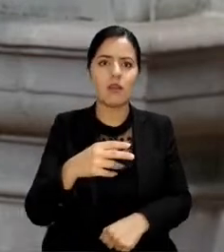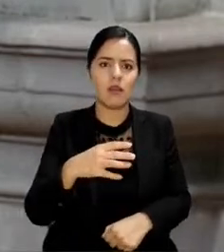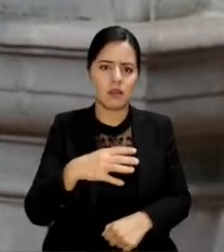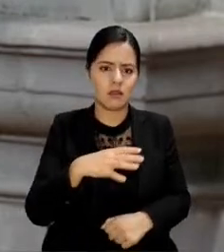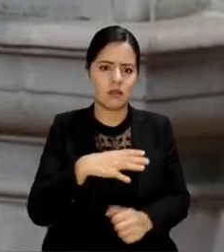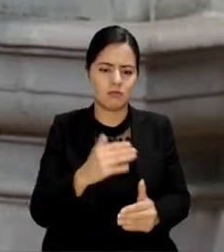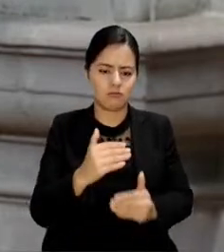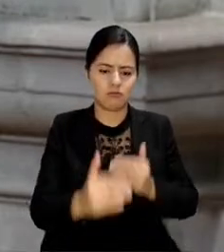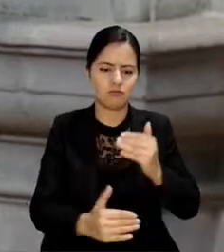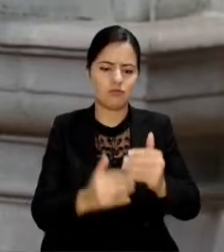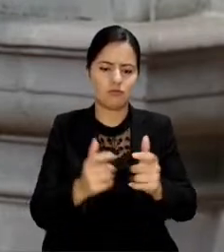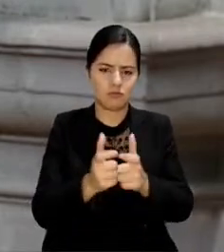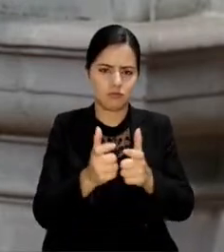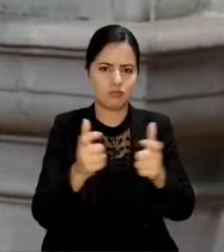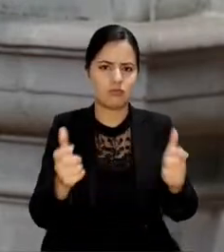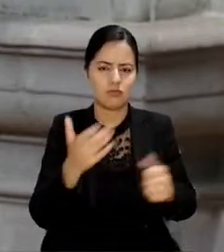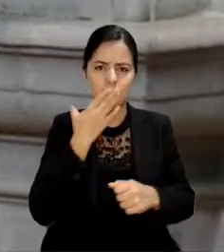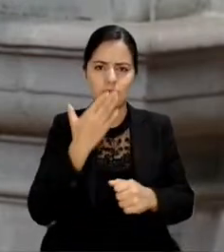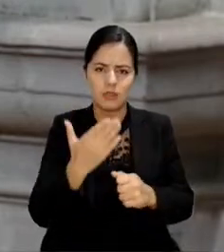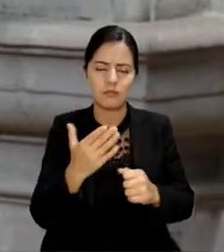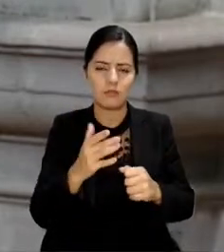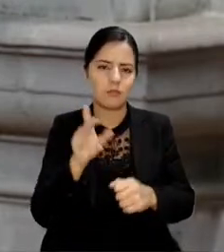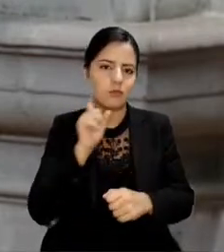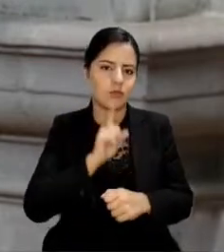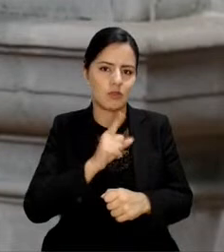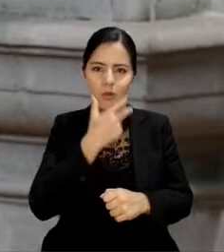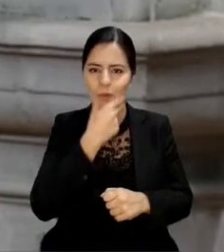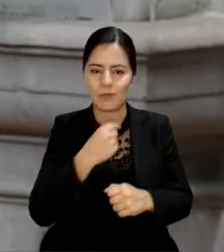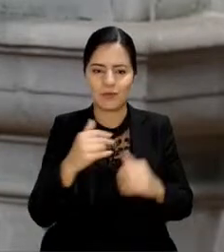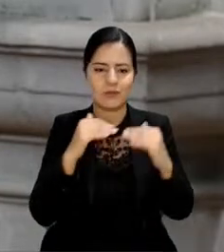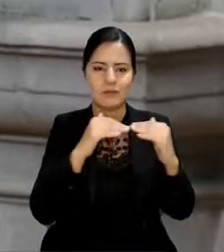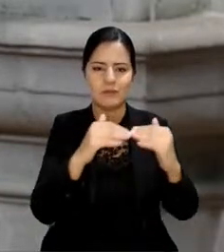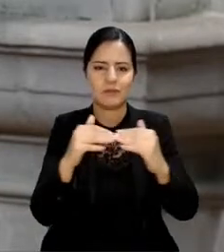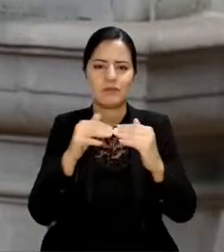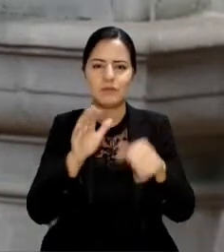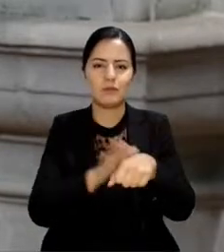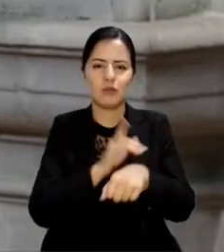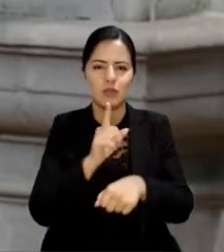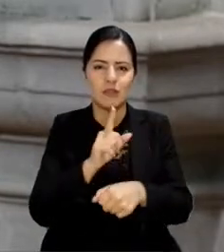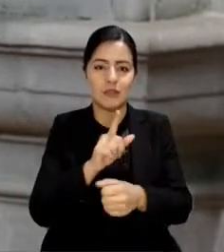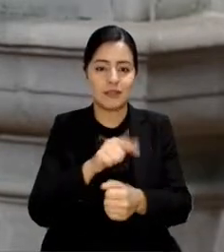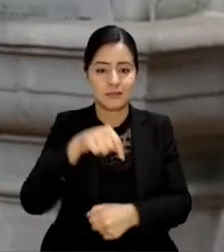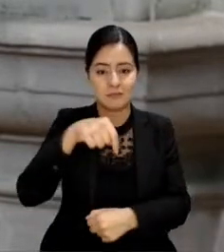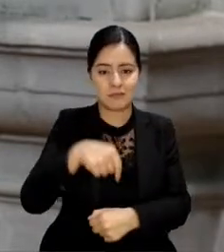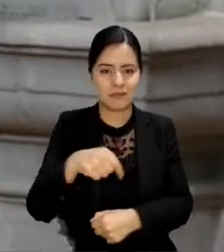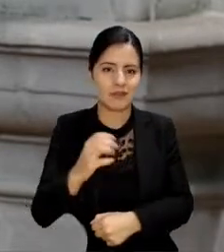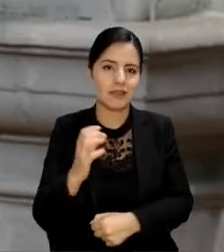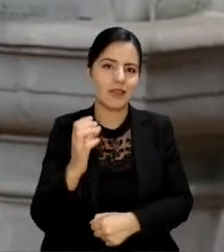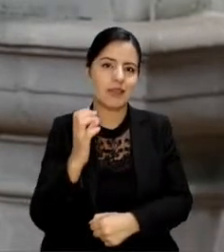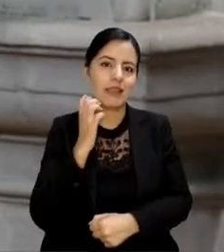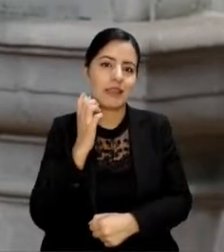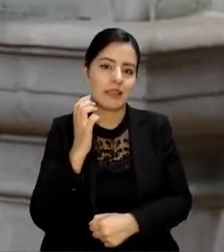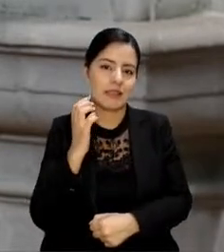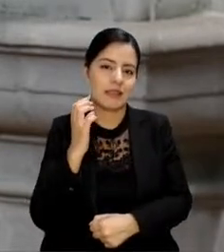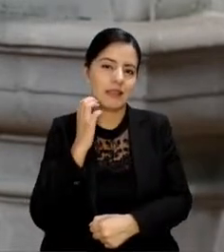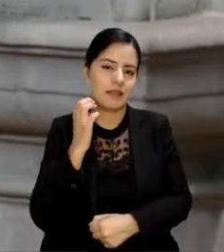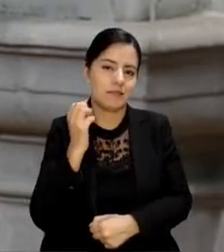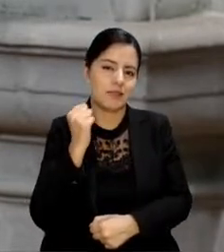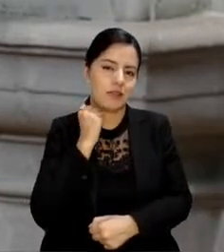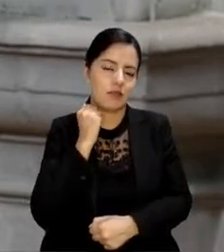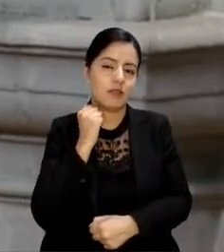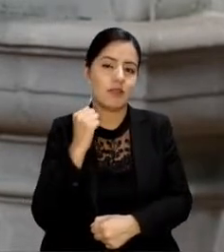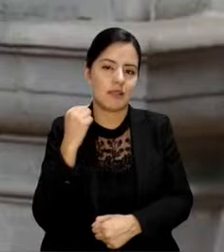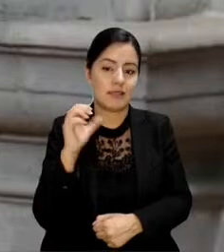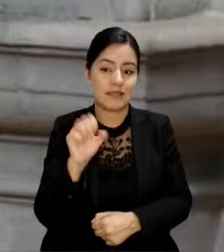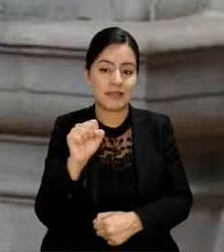gran precedente hacia la paridad y la participación política de las mujeres debido a que las legislaturas sexagésima y esta